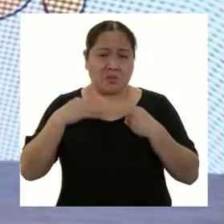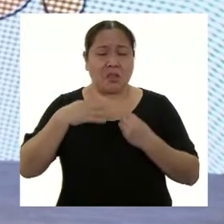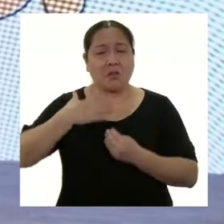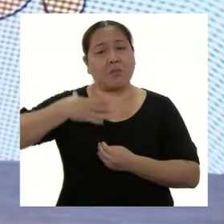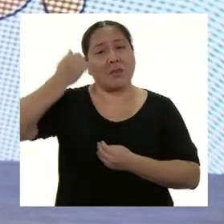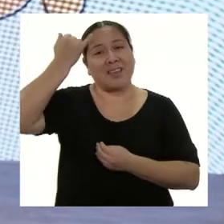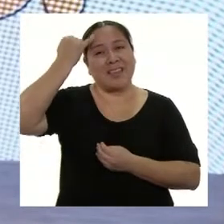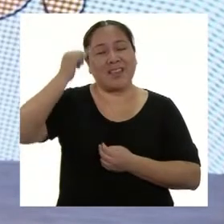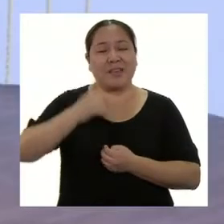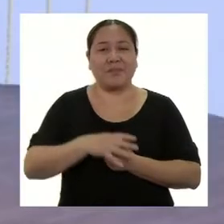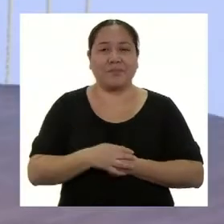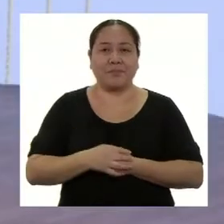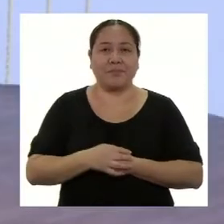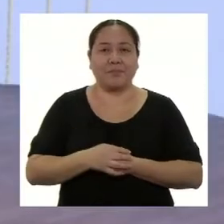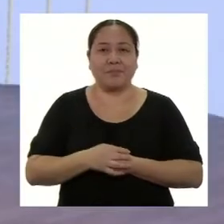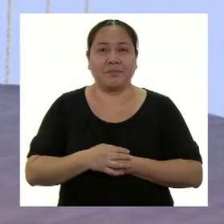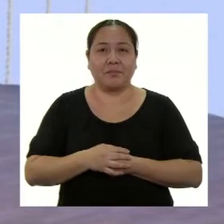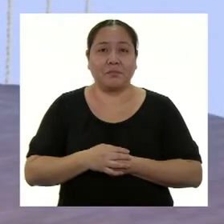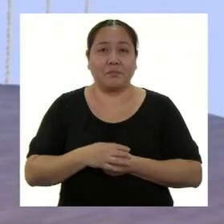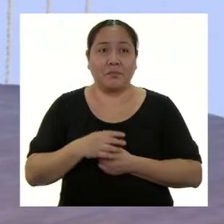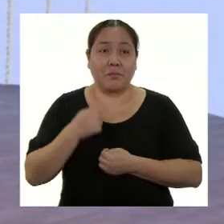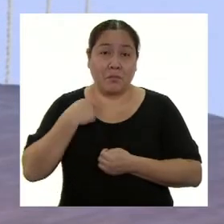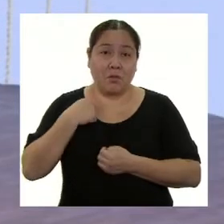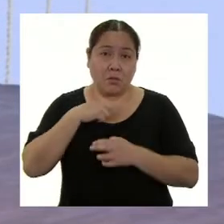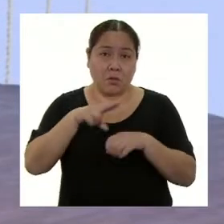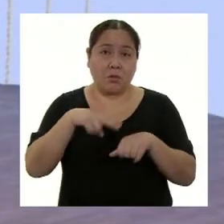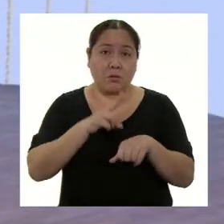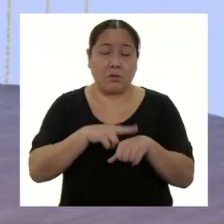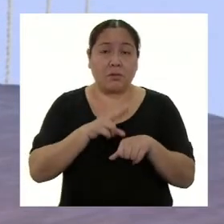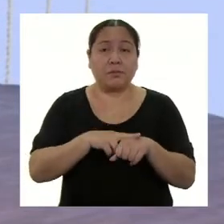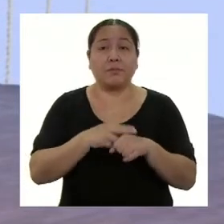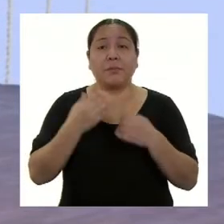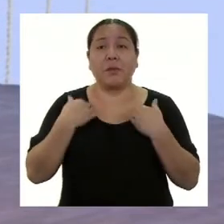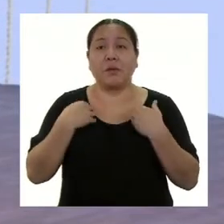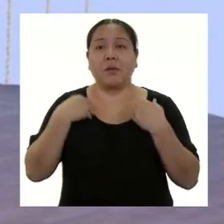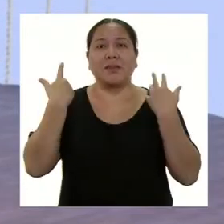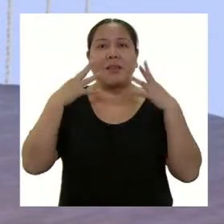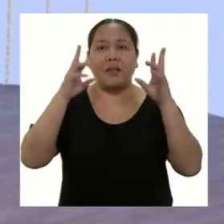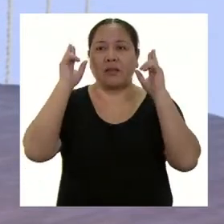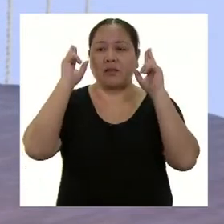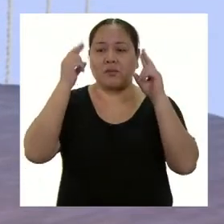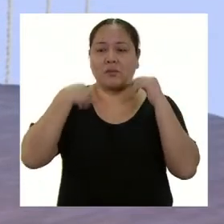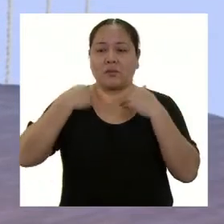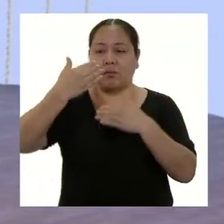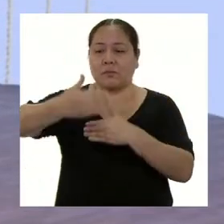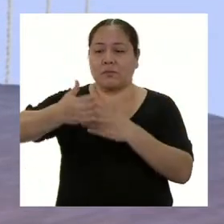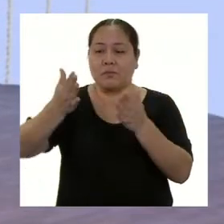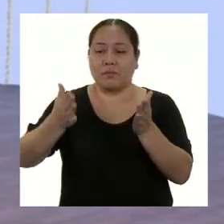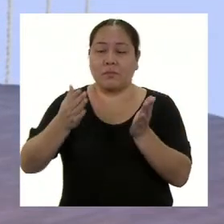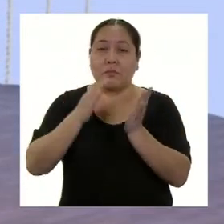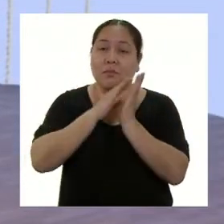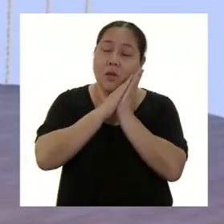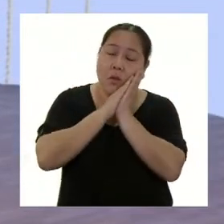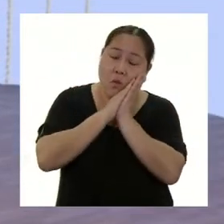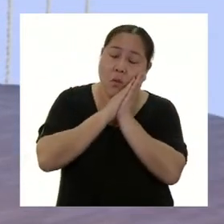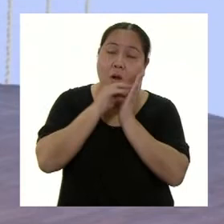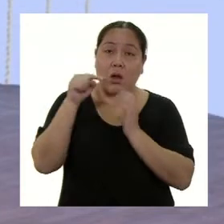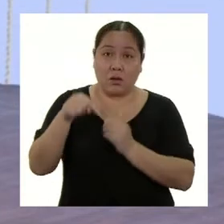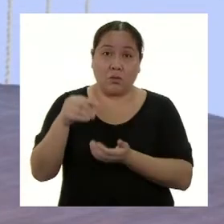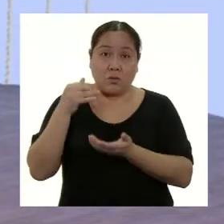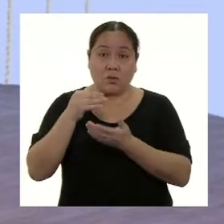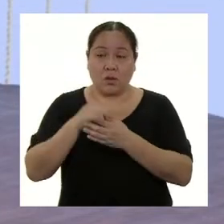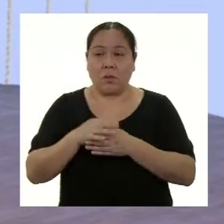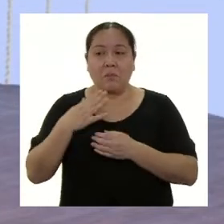idea. Por mí normal, porque tengo la suerte de ya tener una habitación donde puedo estudiar, y mi hermana y mi hermano